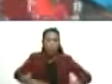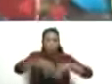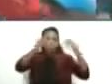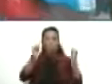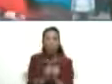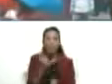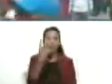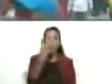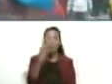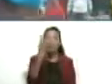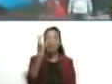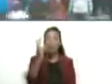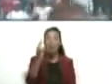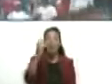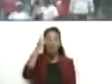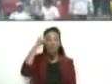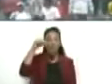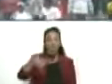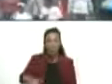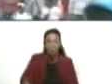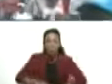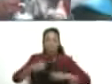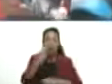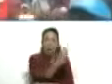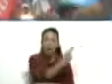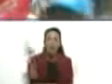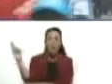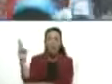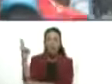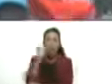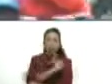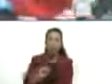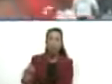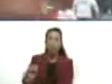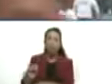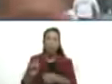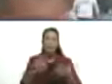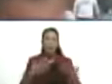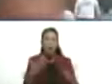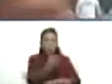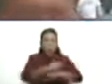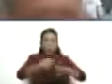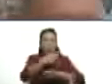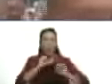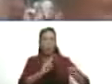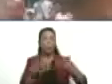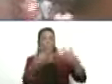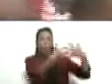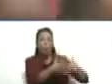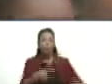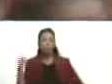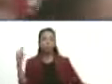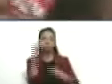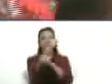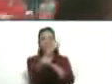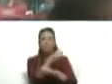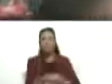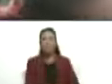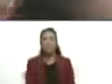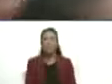del 4 de febrero en su rebelión popular contra la oligarquía y contra el imperialismo norteamericano.